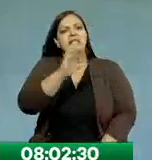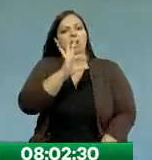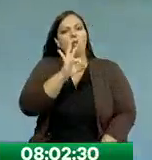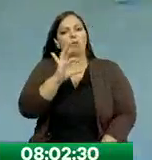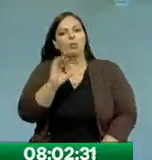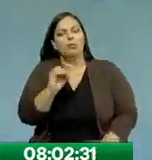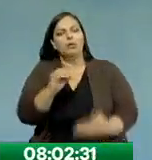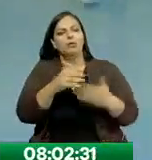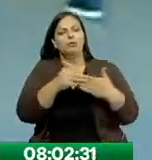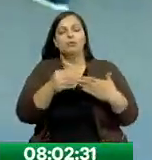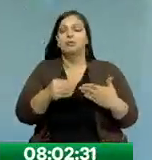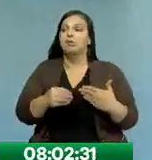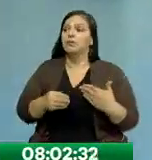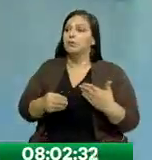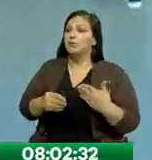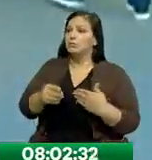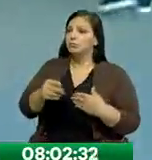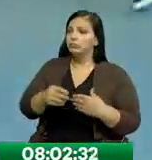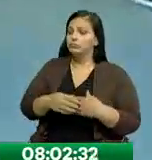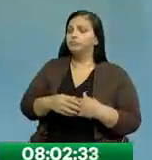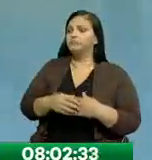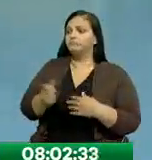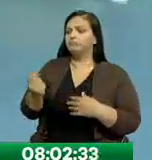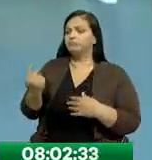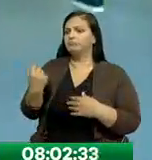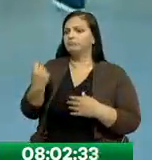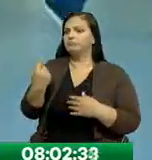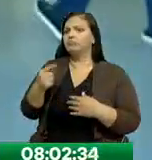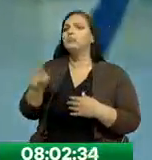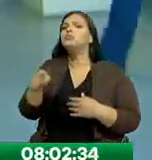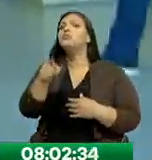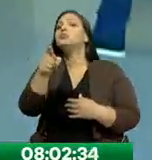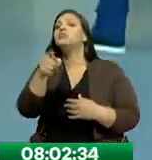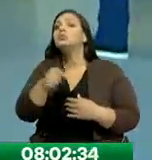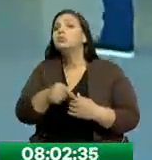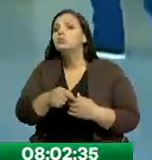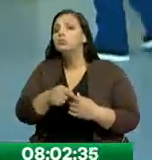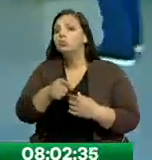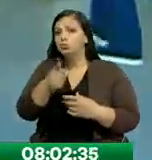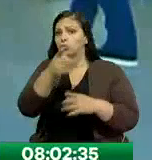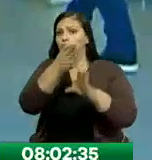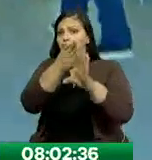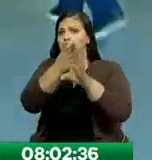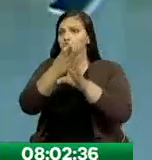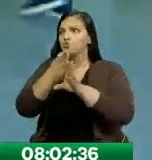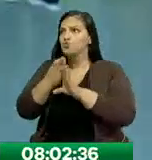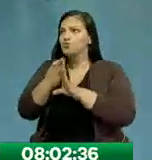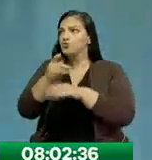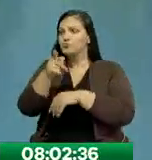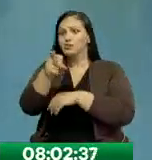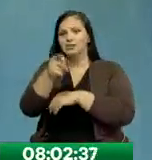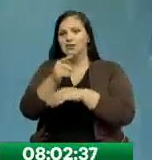también tiene problema? No, no. Están cogiendo turno y ustedes pueden observar las imágenes.